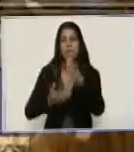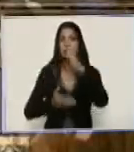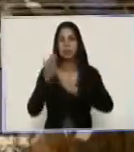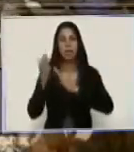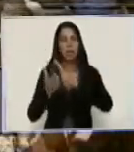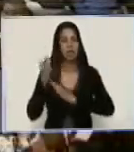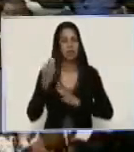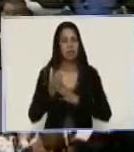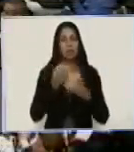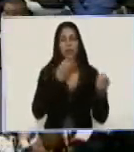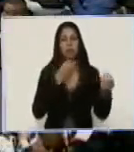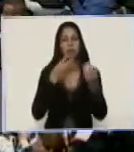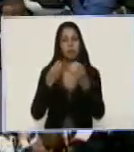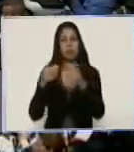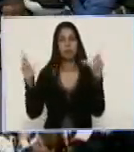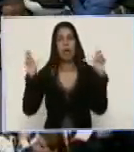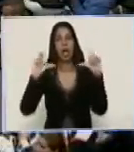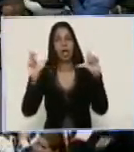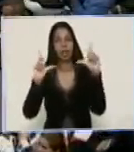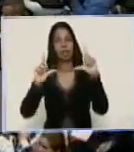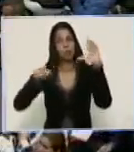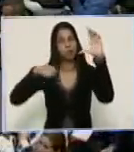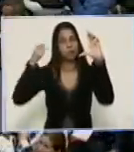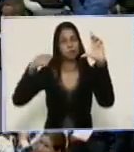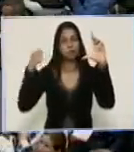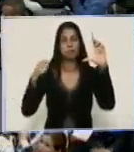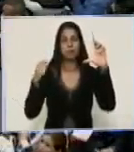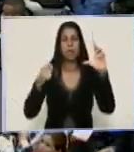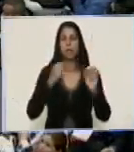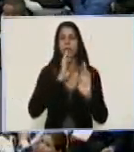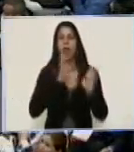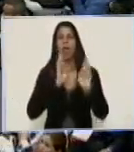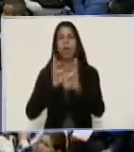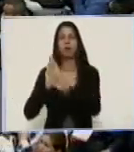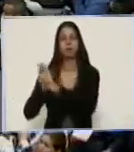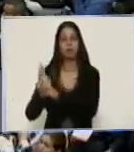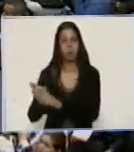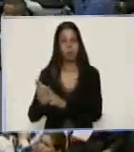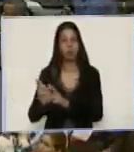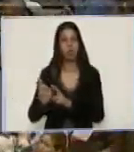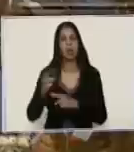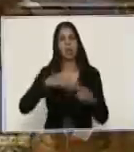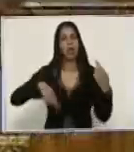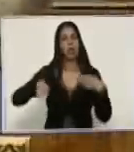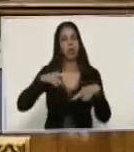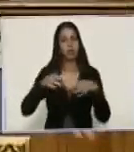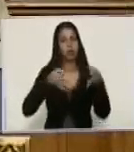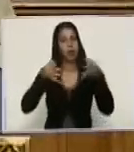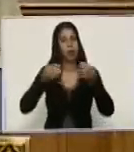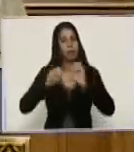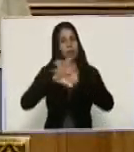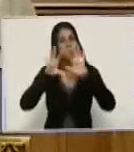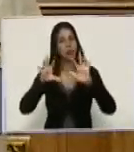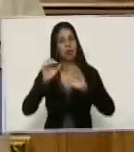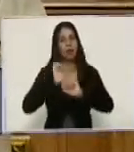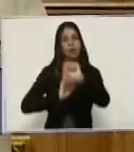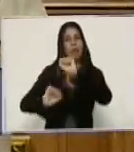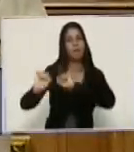salir a los medios de comunicación a responder por la revolución, a defender la